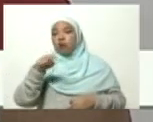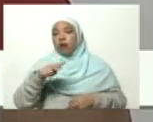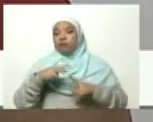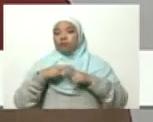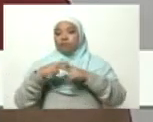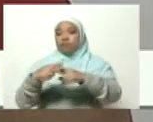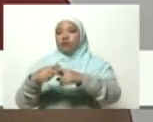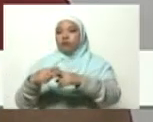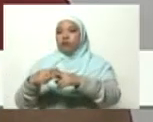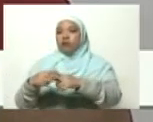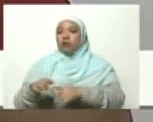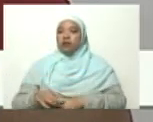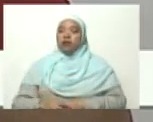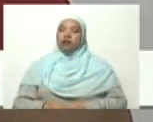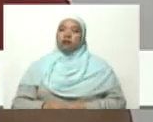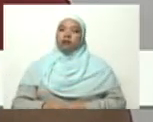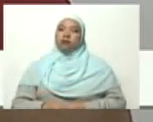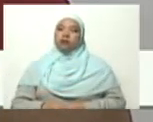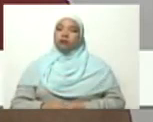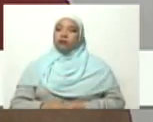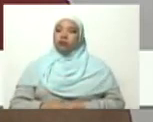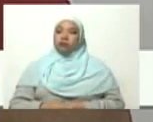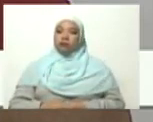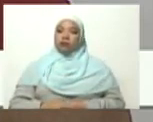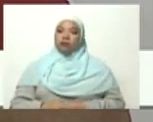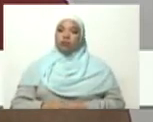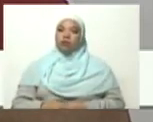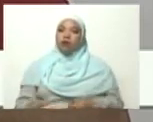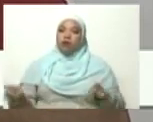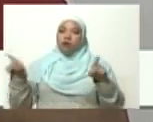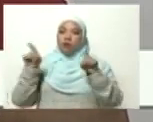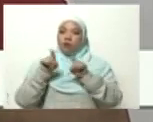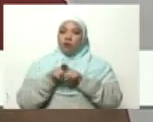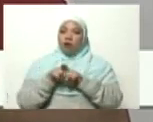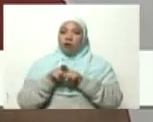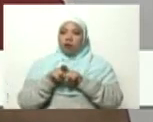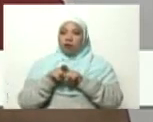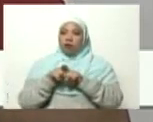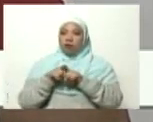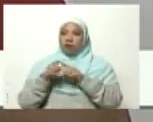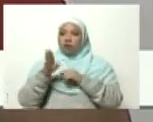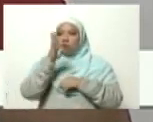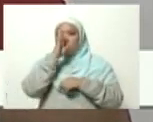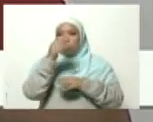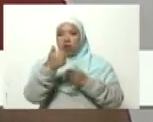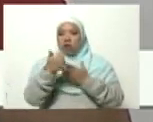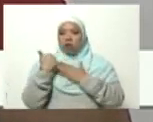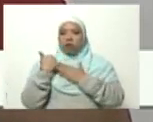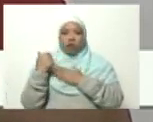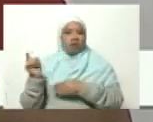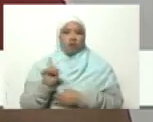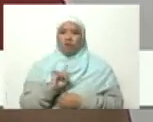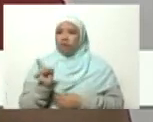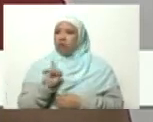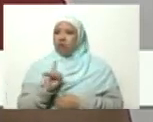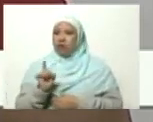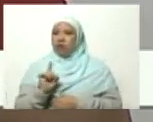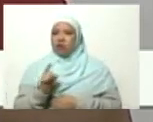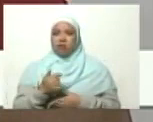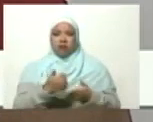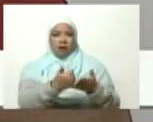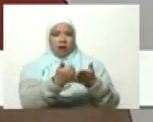Donde llegan es así, igual. Entonces ahora un fondo de ayuda, como que nos estuvieran ayudando. No, no nos están